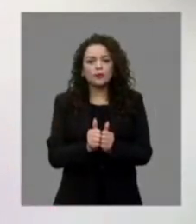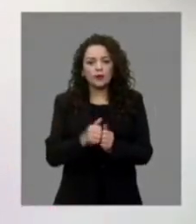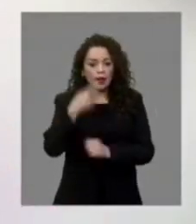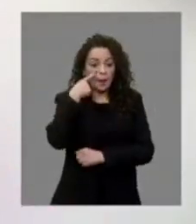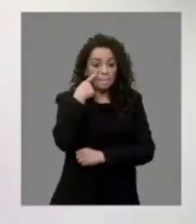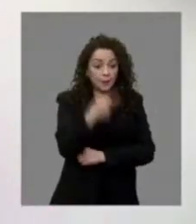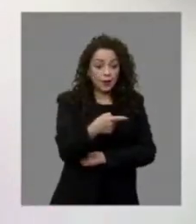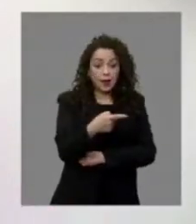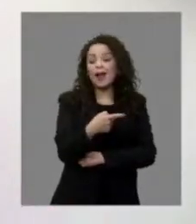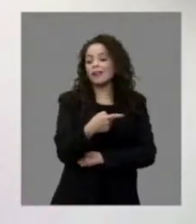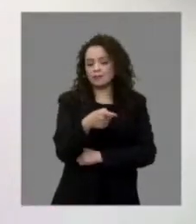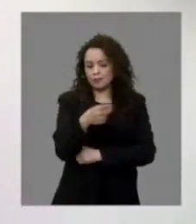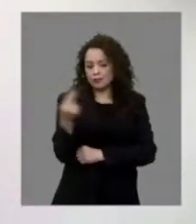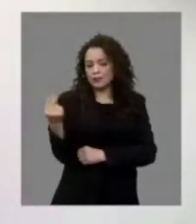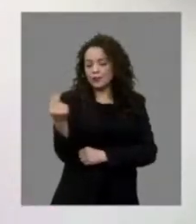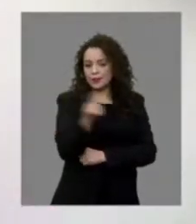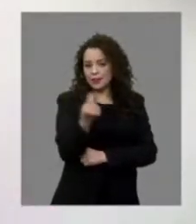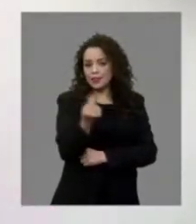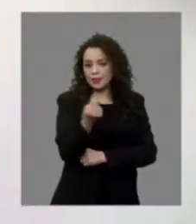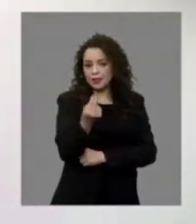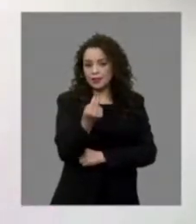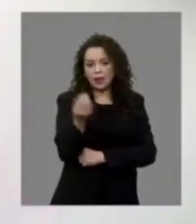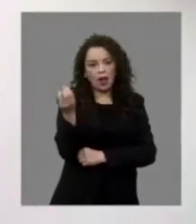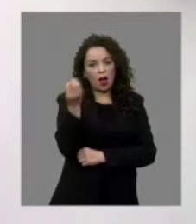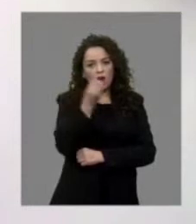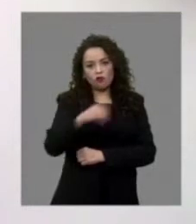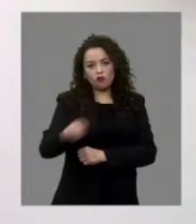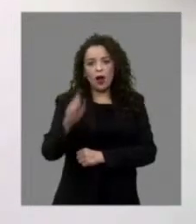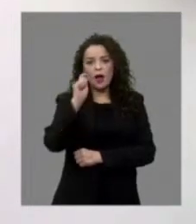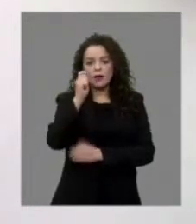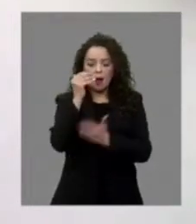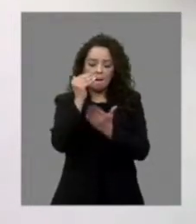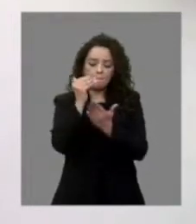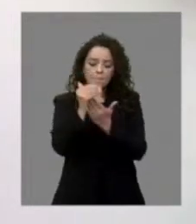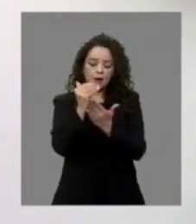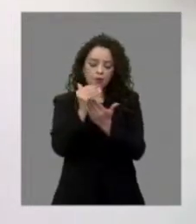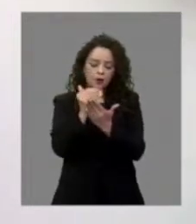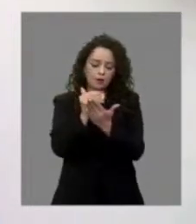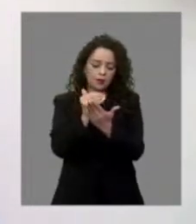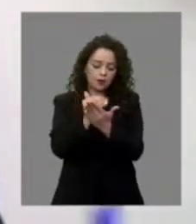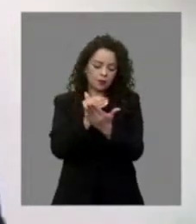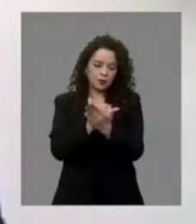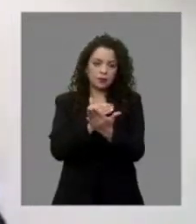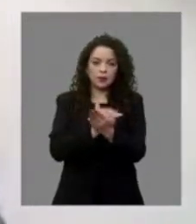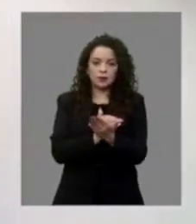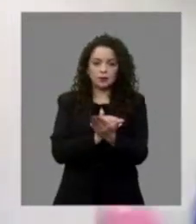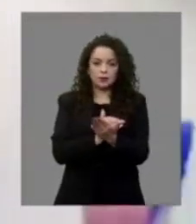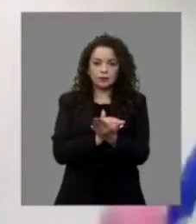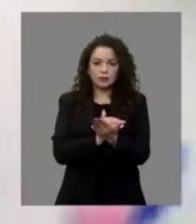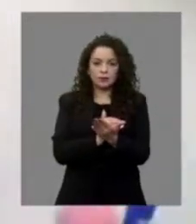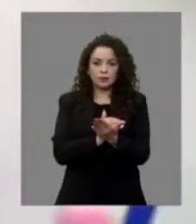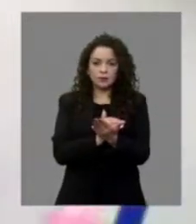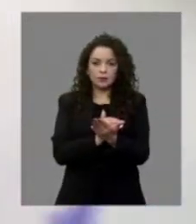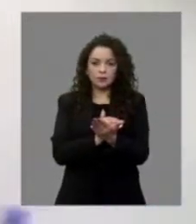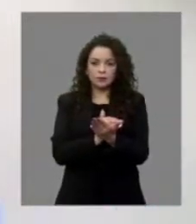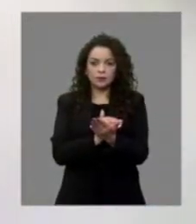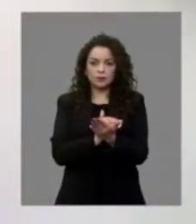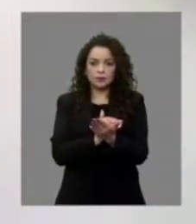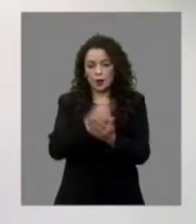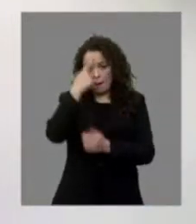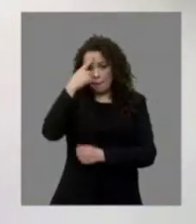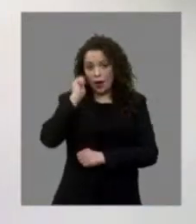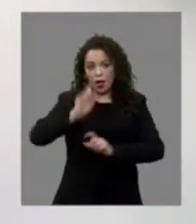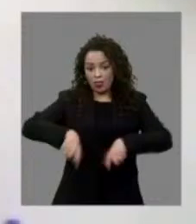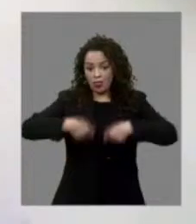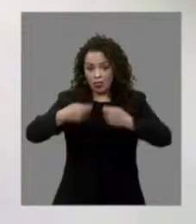necesidad de establecer políticas y de hacer viable, perdóname, el derecho a una